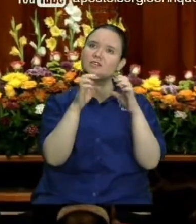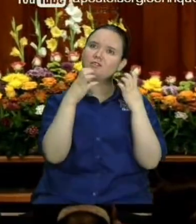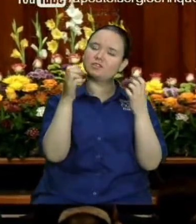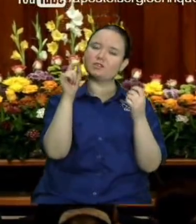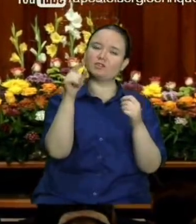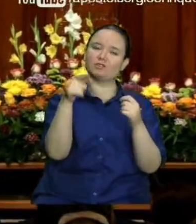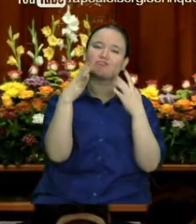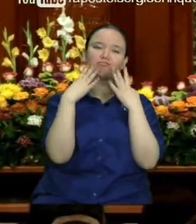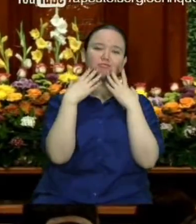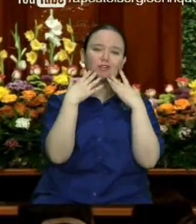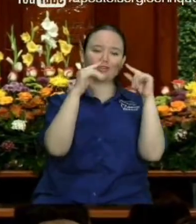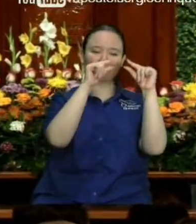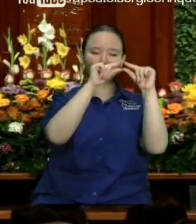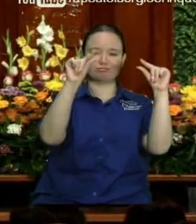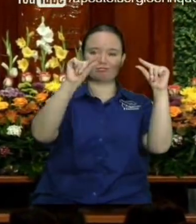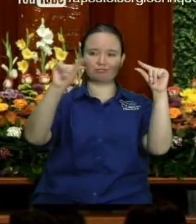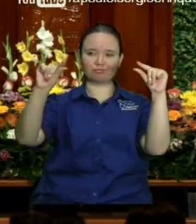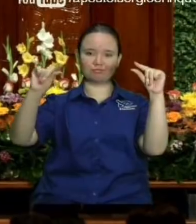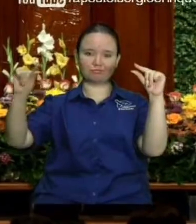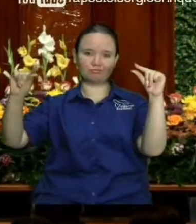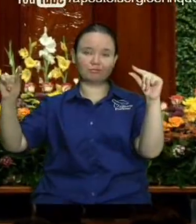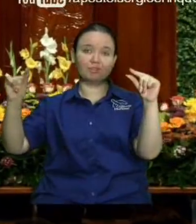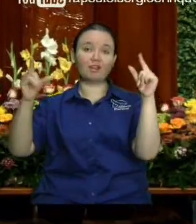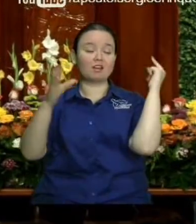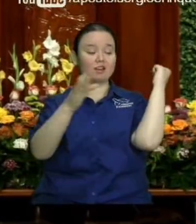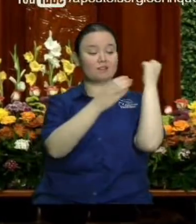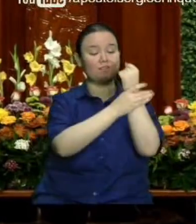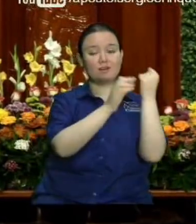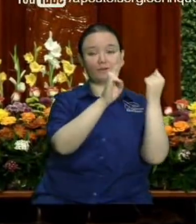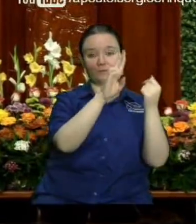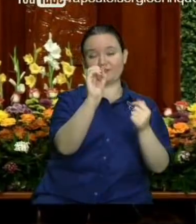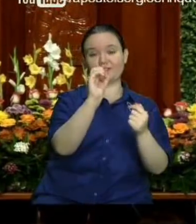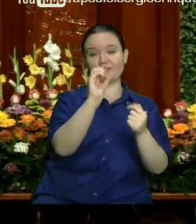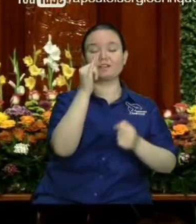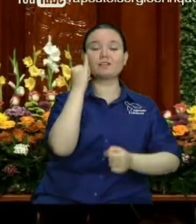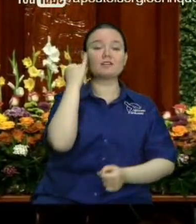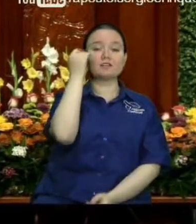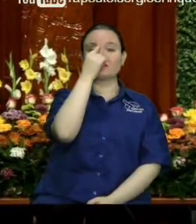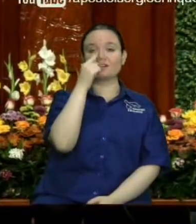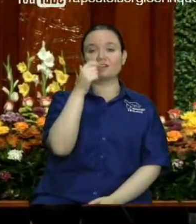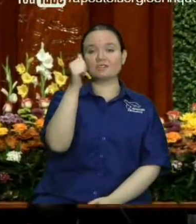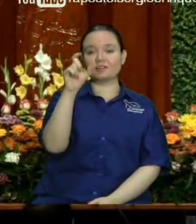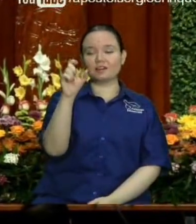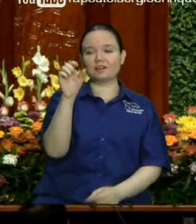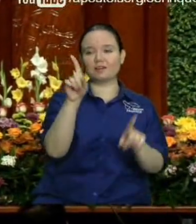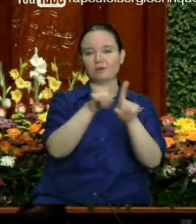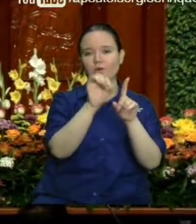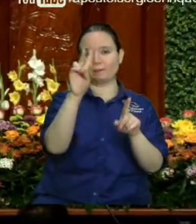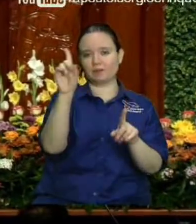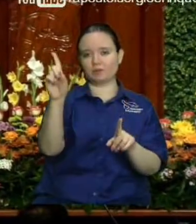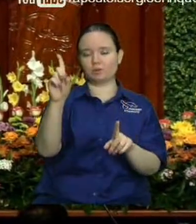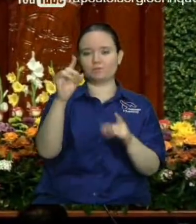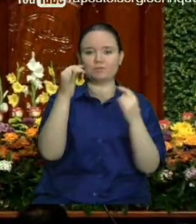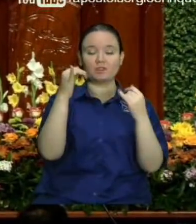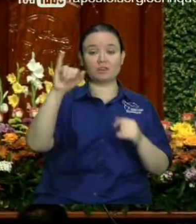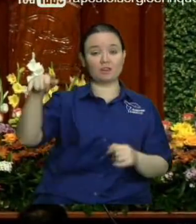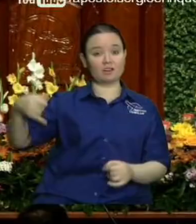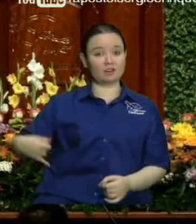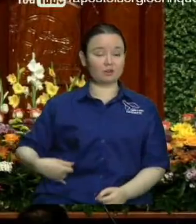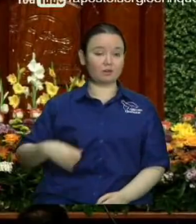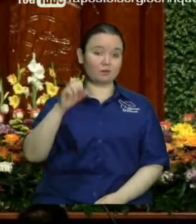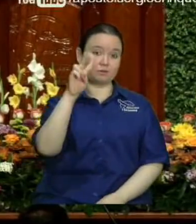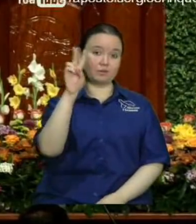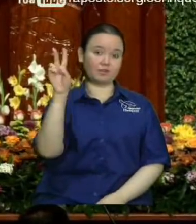Mira. Abraham fue la 20 generación, entonces Isaac la 21, Jacob 22,